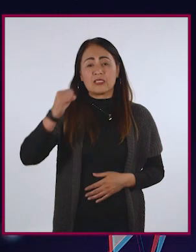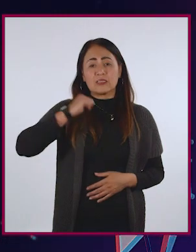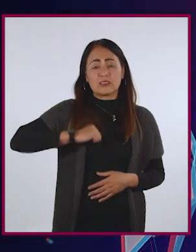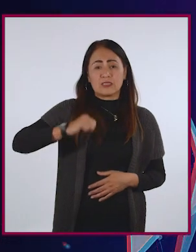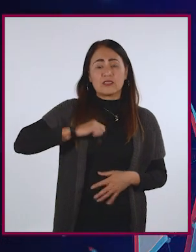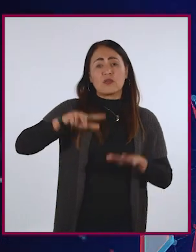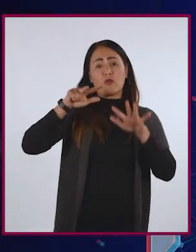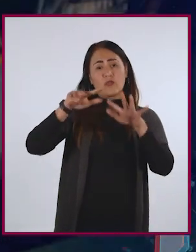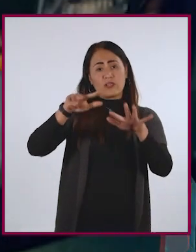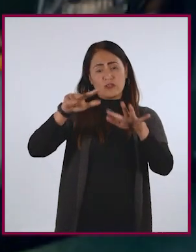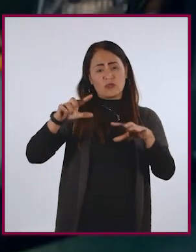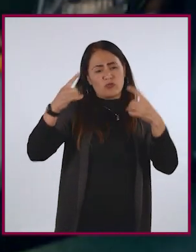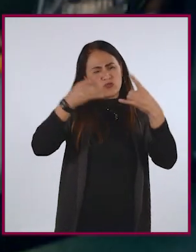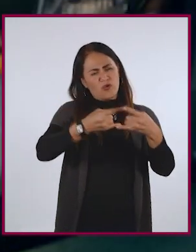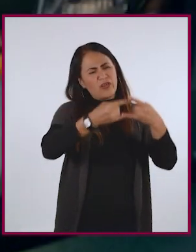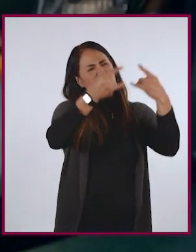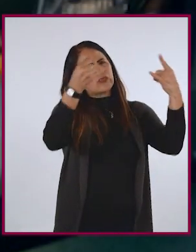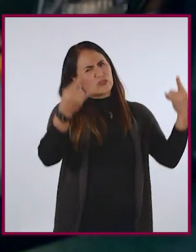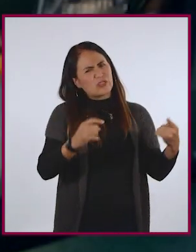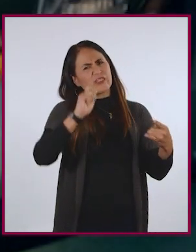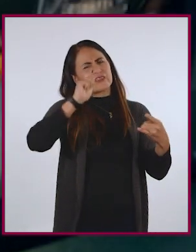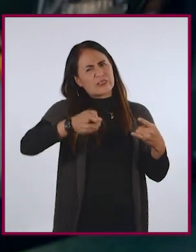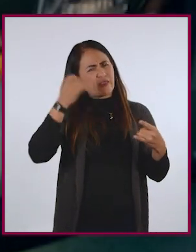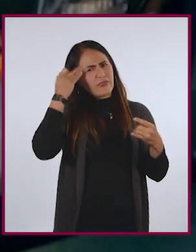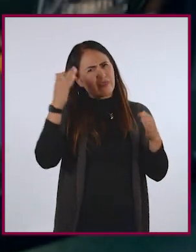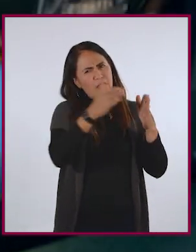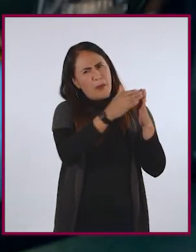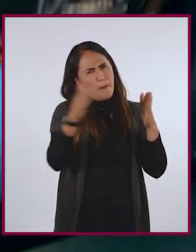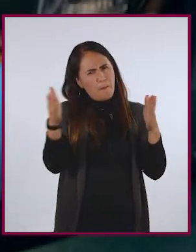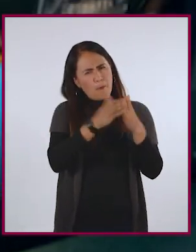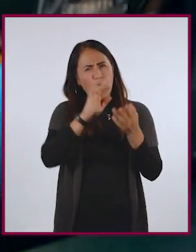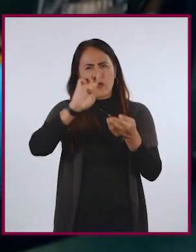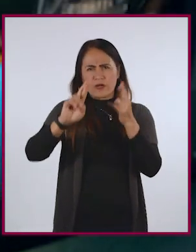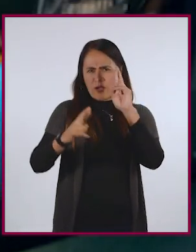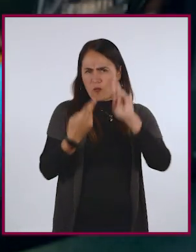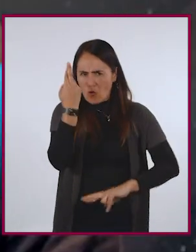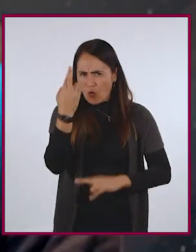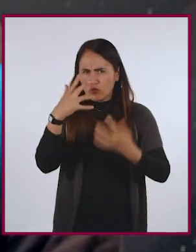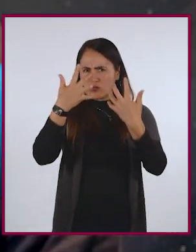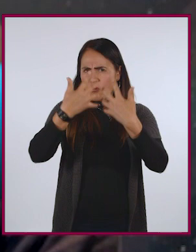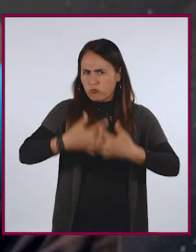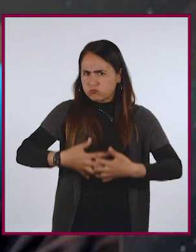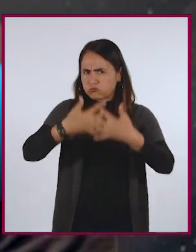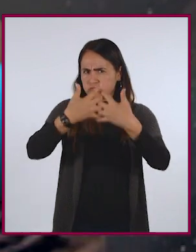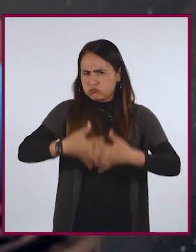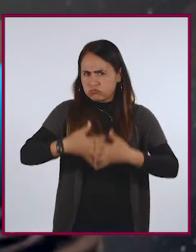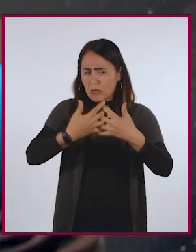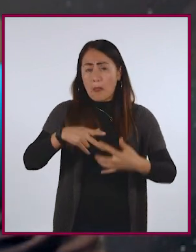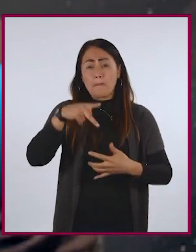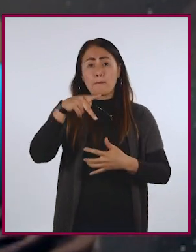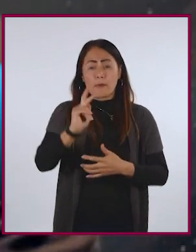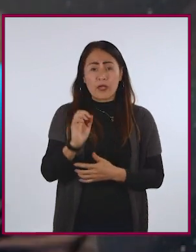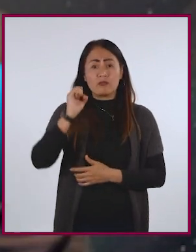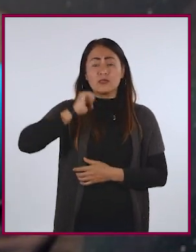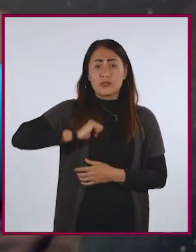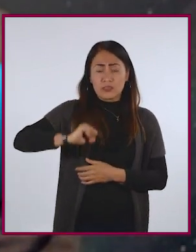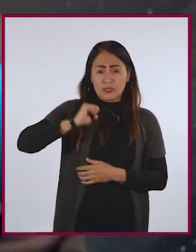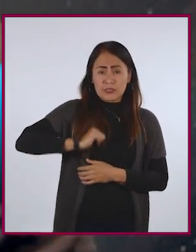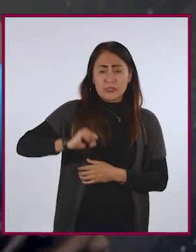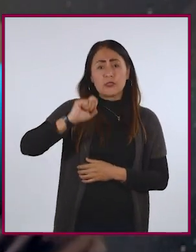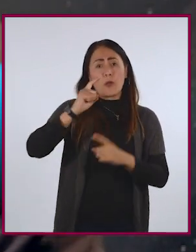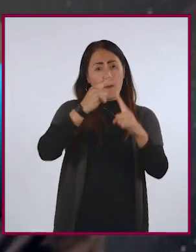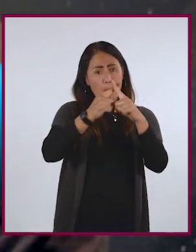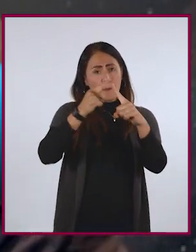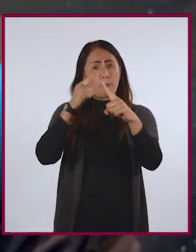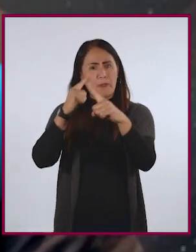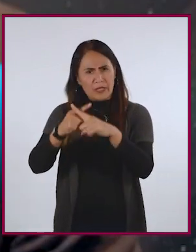El siglo XVIII pasó a la historia como el periodo en el que comenzó la Revolución Industrial. Pero fue durante el siglo XX cuando